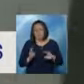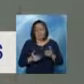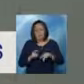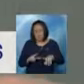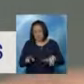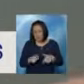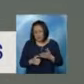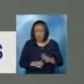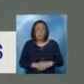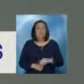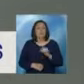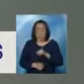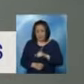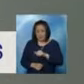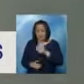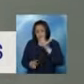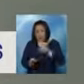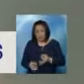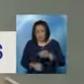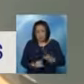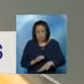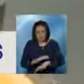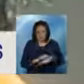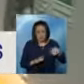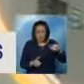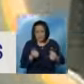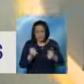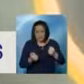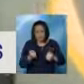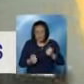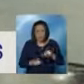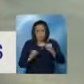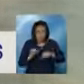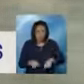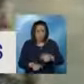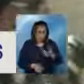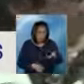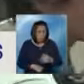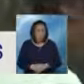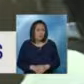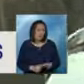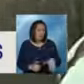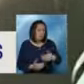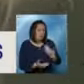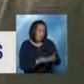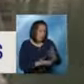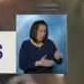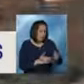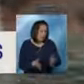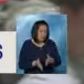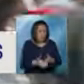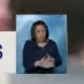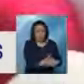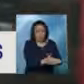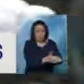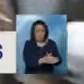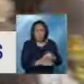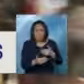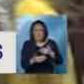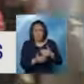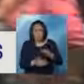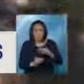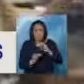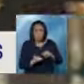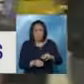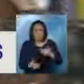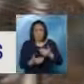la zona están. Así es, correcto. Esta es la salida de los vehículos y efectivamente esto nos lleva hacia el malecón y estamos a pocos metros de